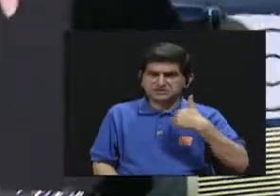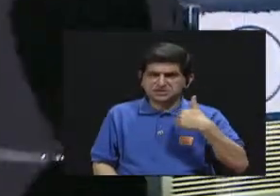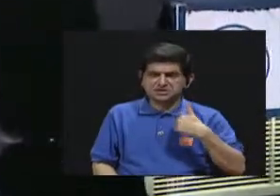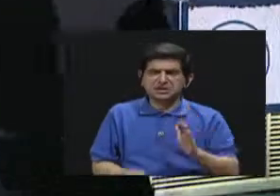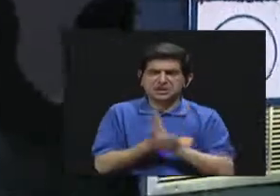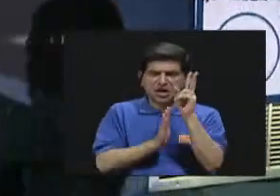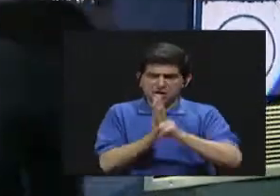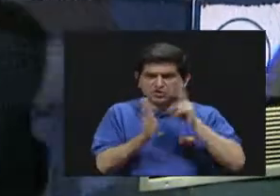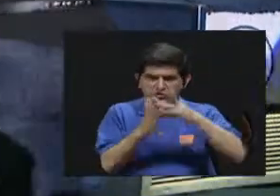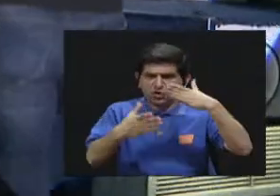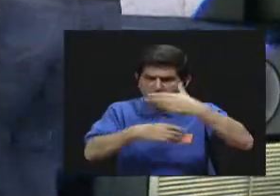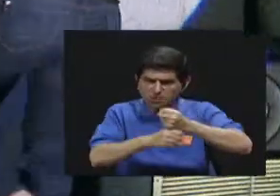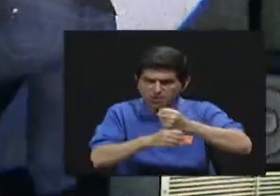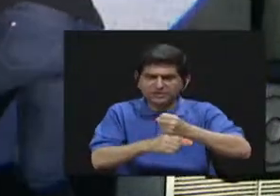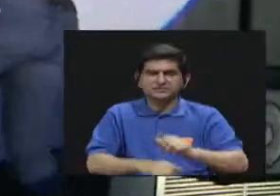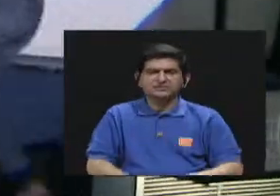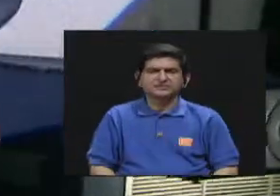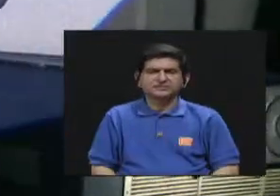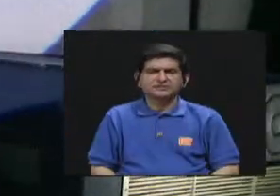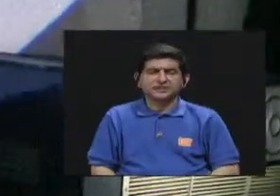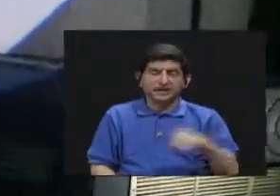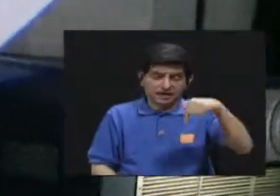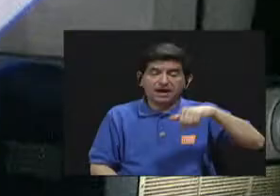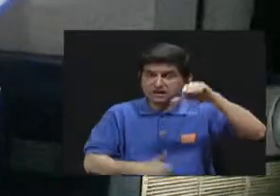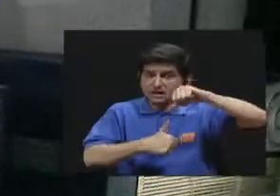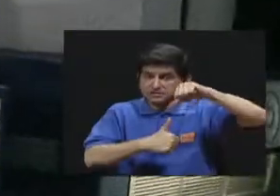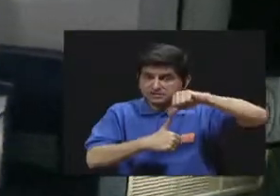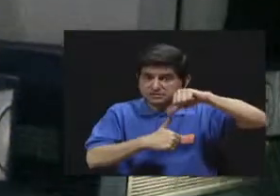documentalista de Centroamérica, ¿no?